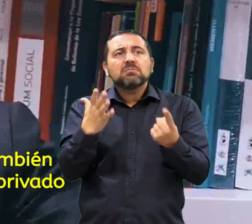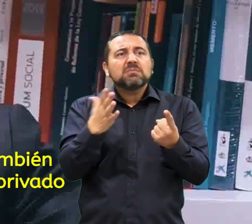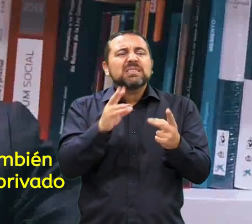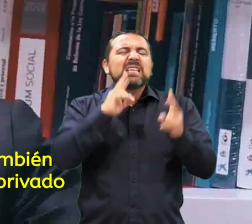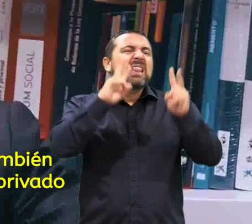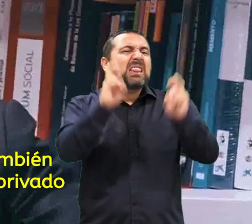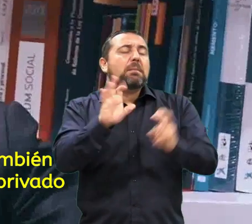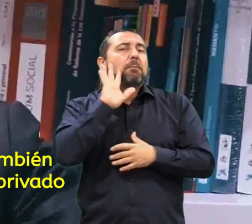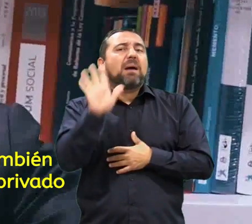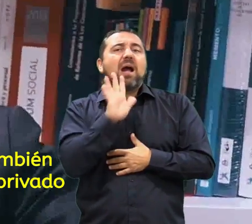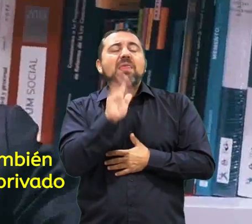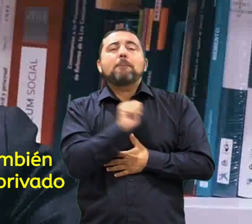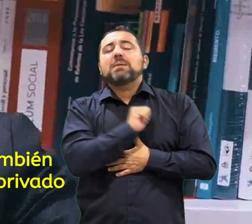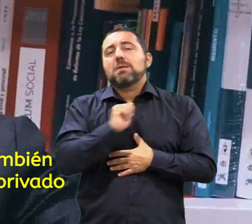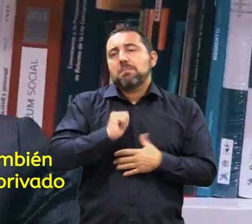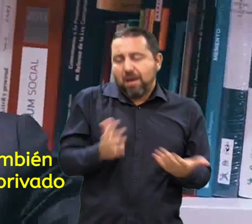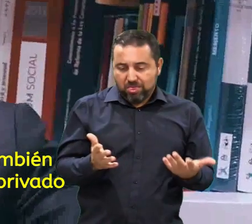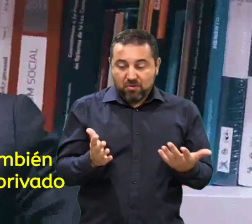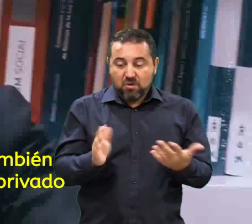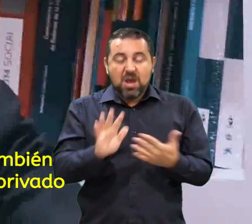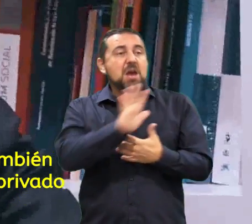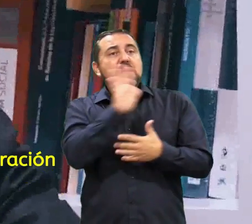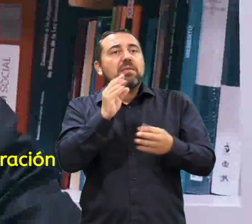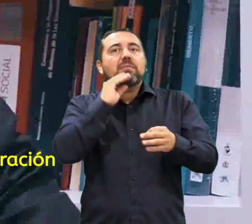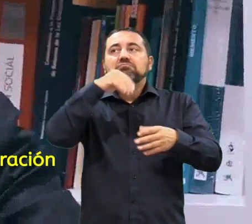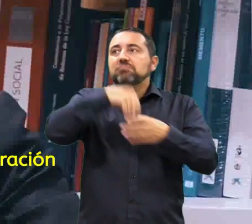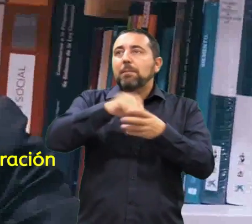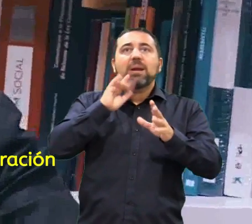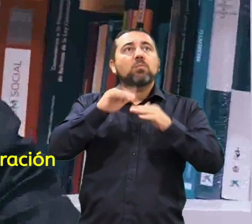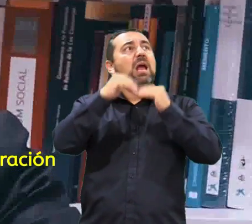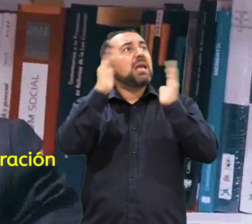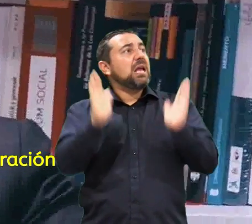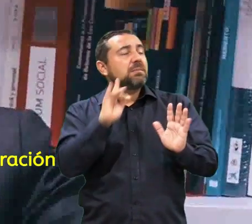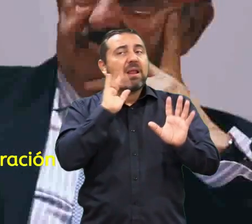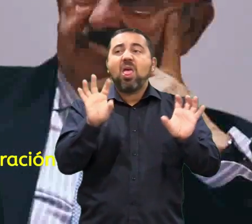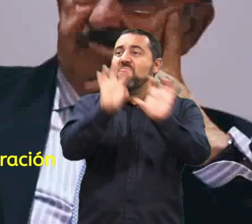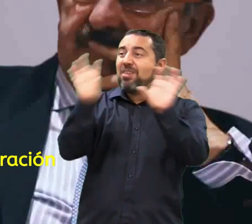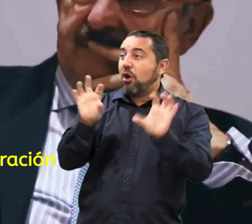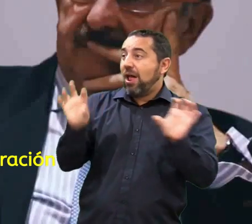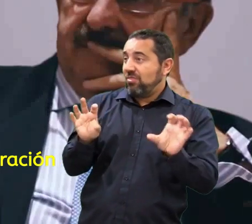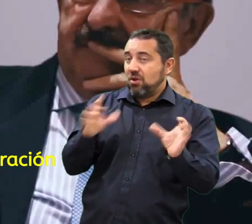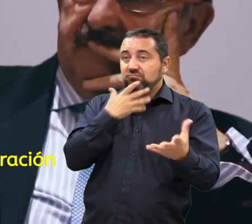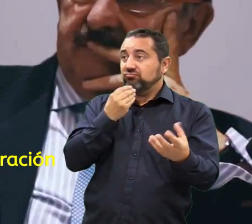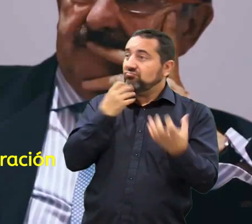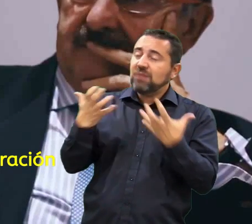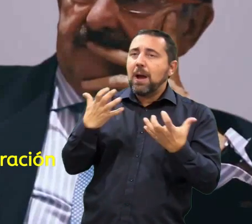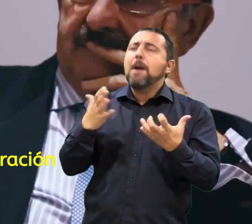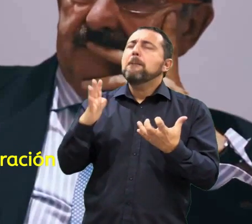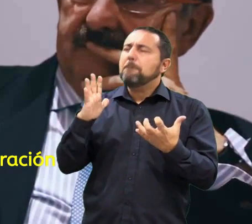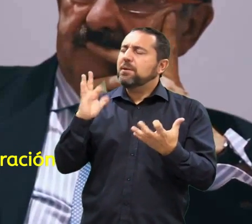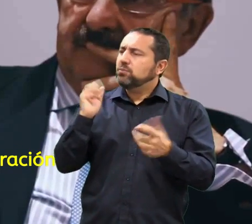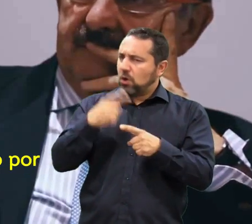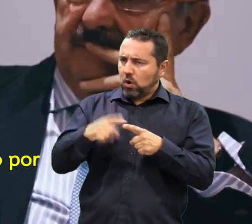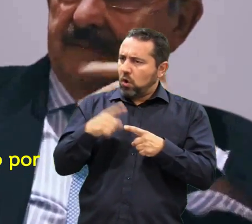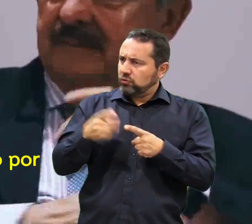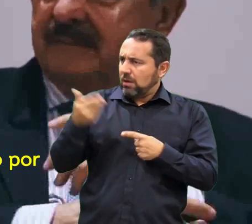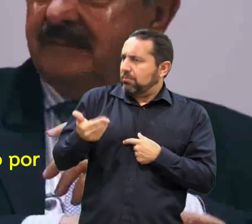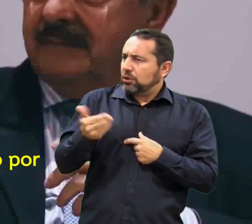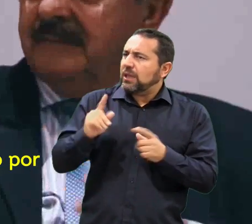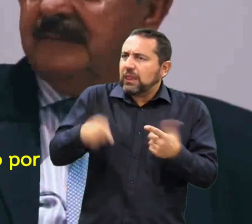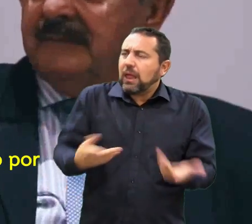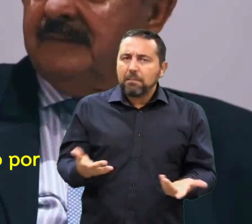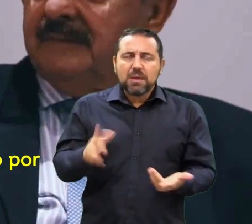al considerar lo que son elementos del círculo privado, ¿no?, forman parte del equipamiento, de la decoración de nuestras casas, no